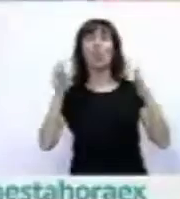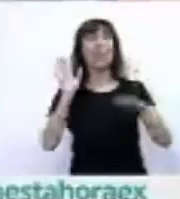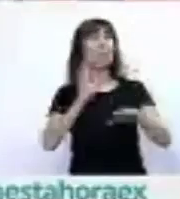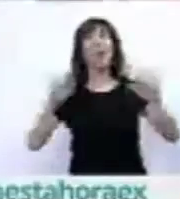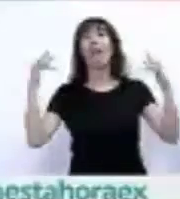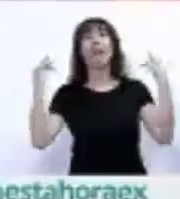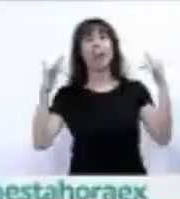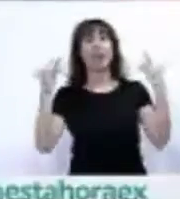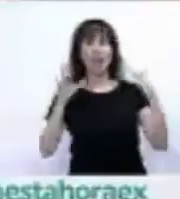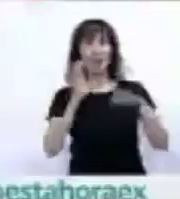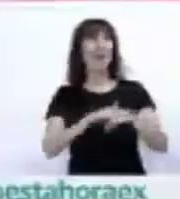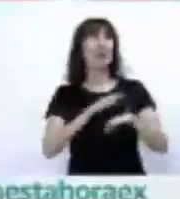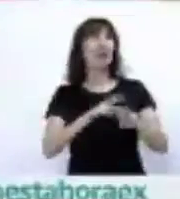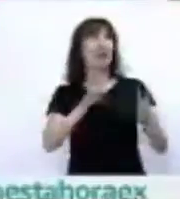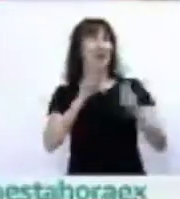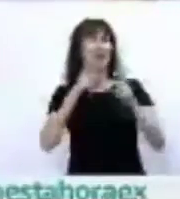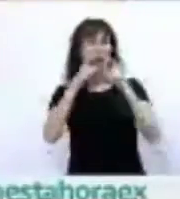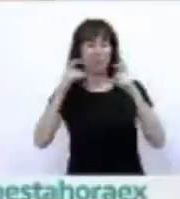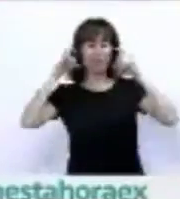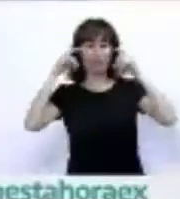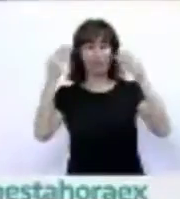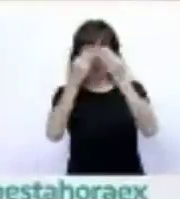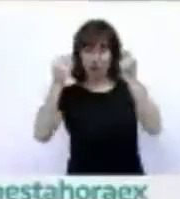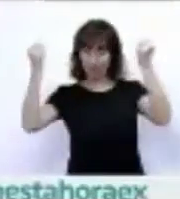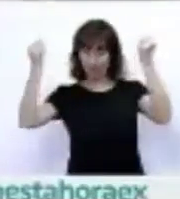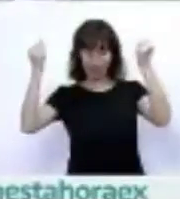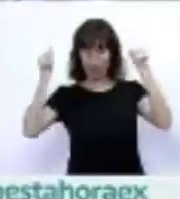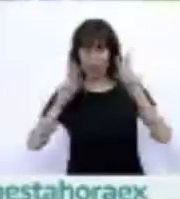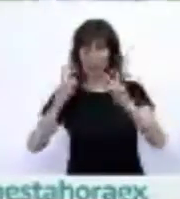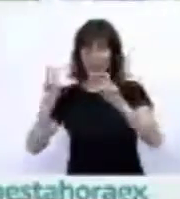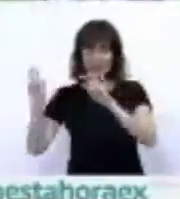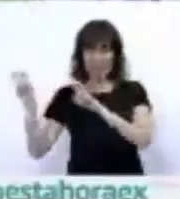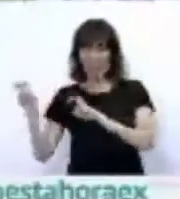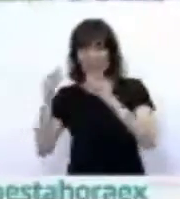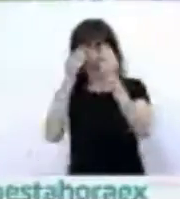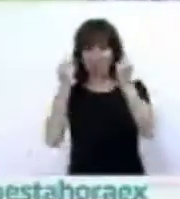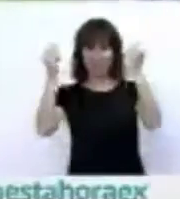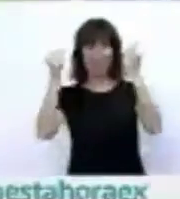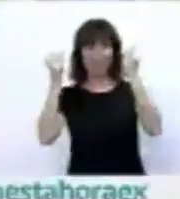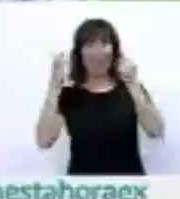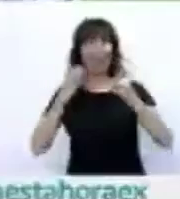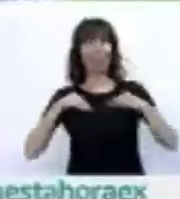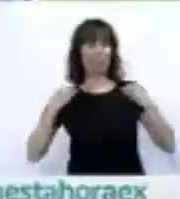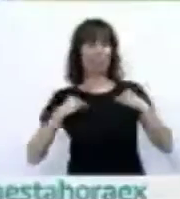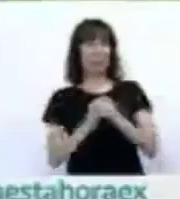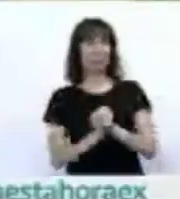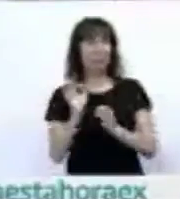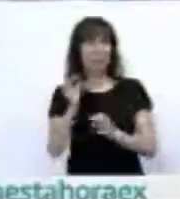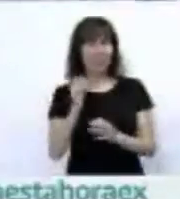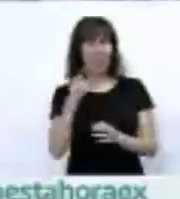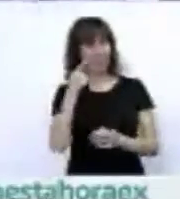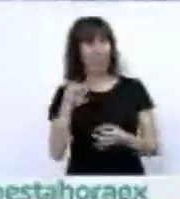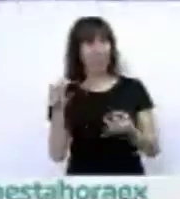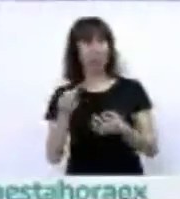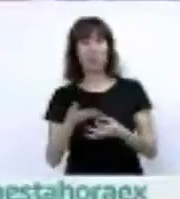reírse, para olvidarse de las mascarillas, de todo lo que nos está cayendo y pasarlo bien. Eso es lo principal, ¿verdad? Pasárselo bien, ¿verdad?